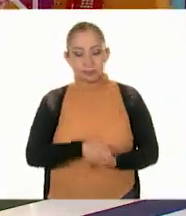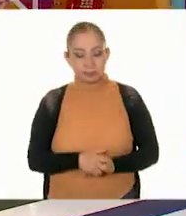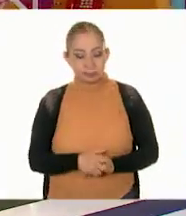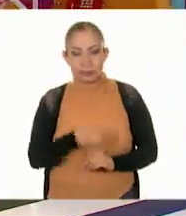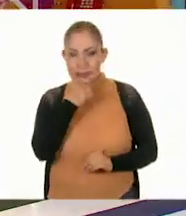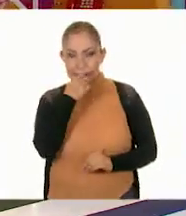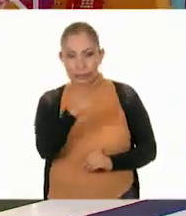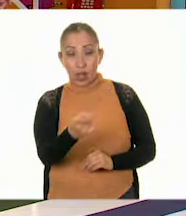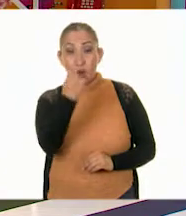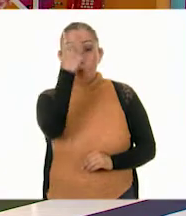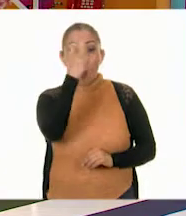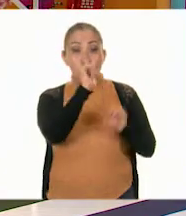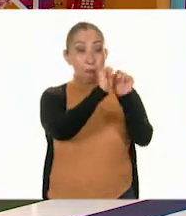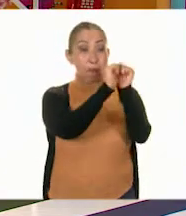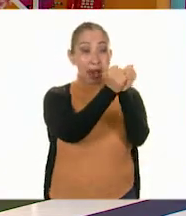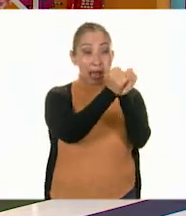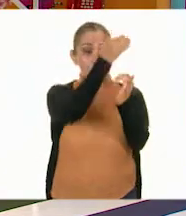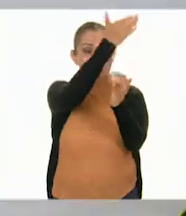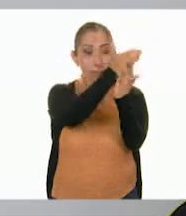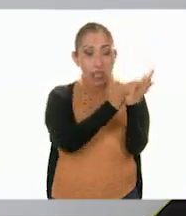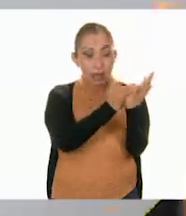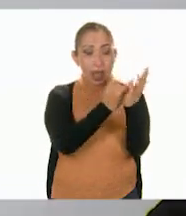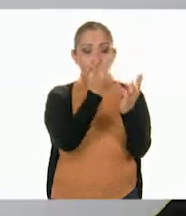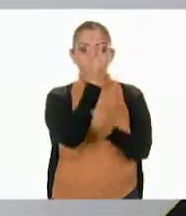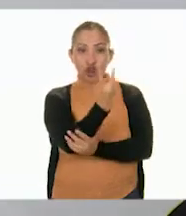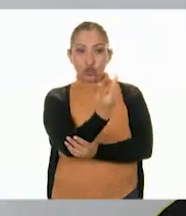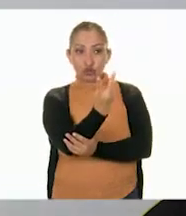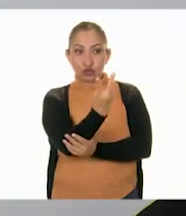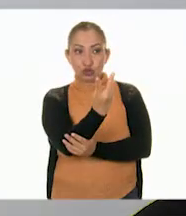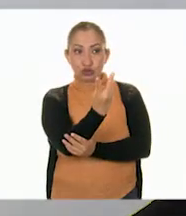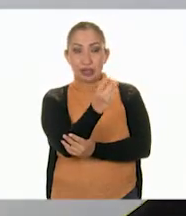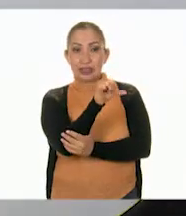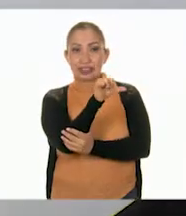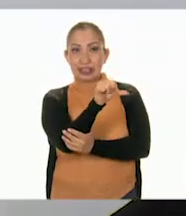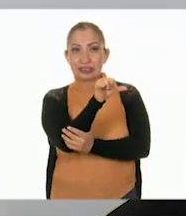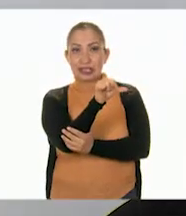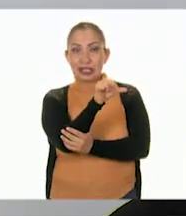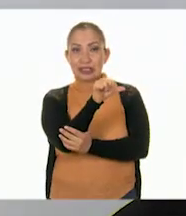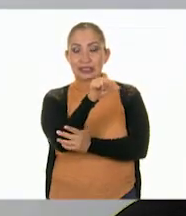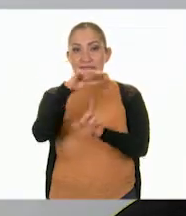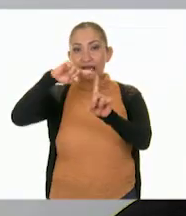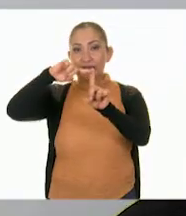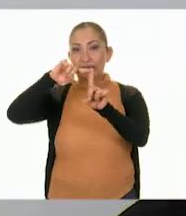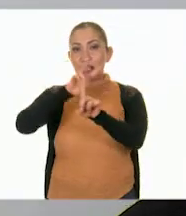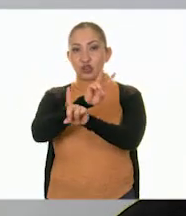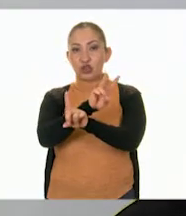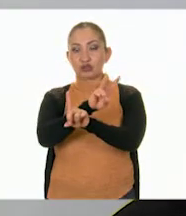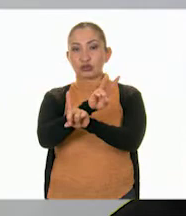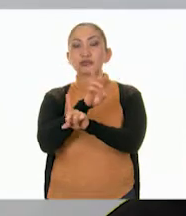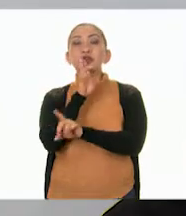que un bolillo me da 2, entonces sería 16 entre 2 es igual a...